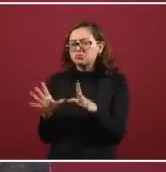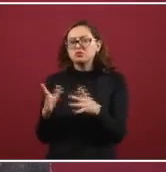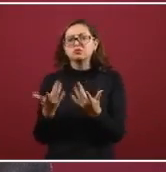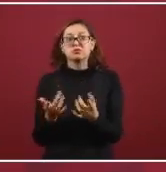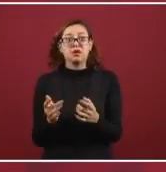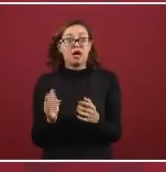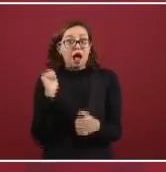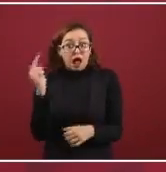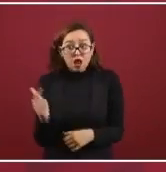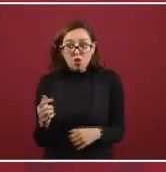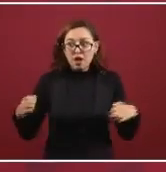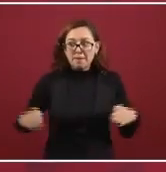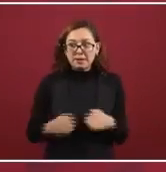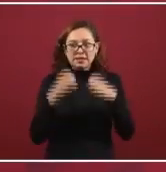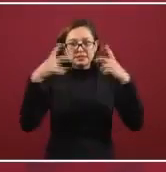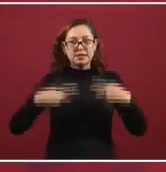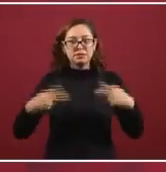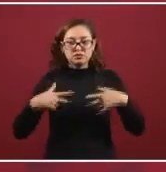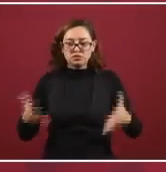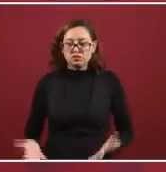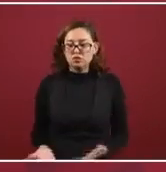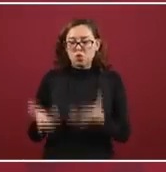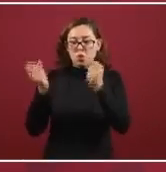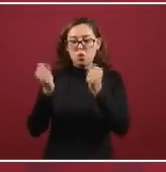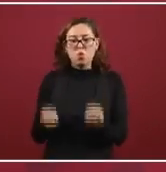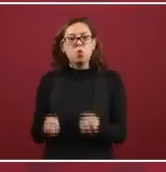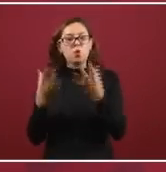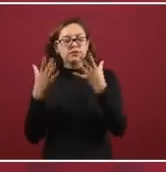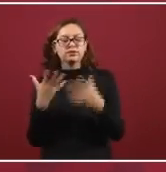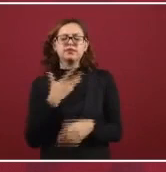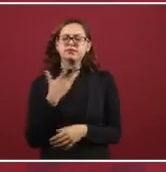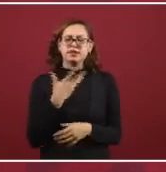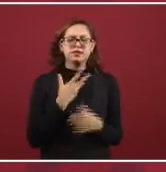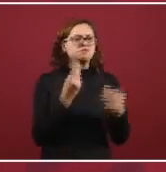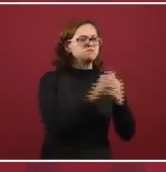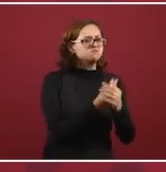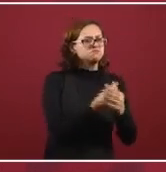rescatadas? Y te presentan una clasificación. Por ejemplo, hemos visto,